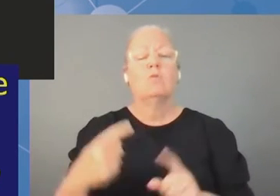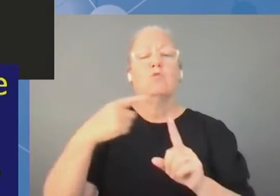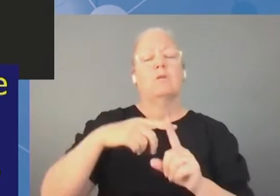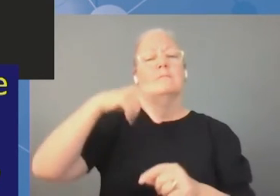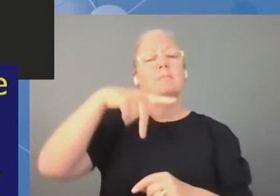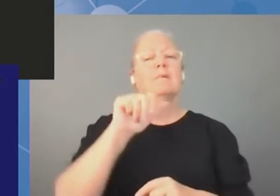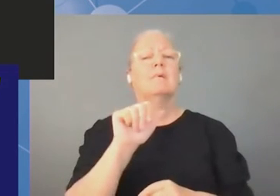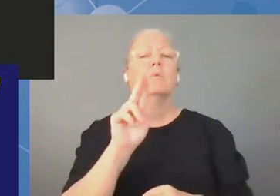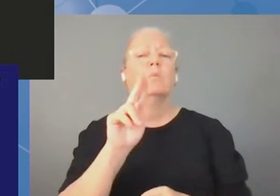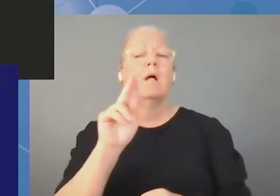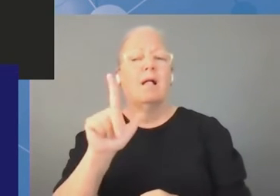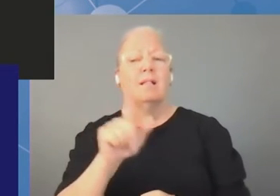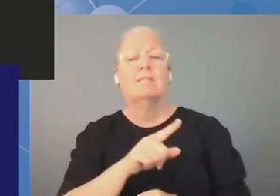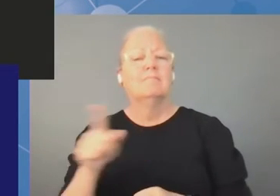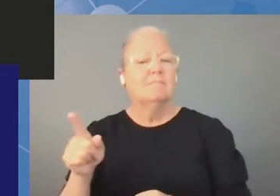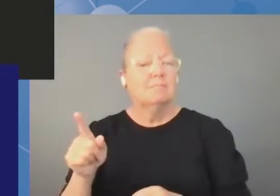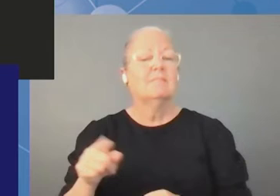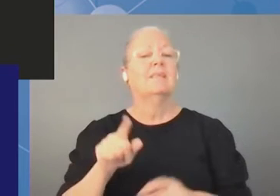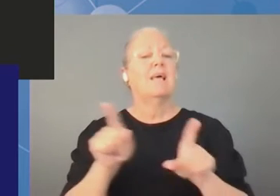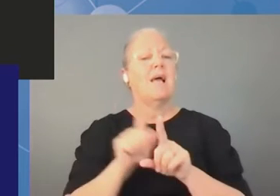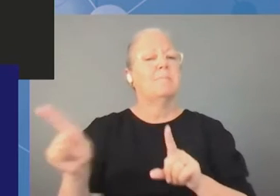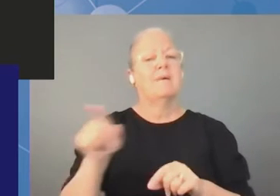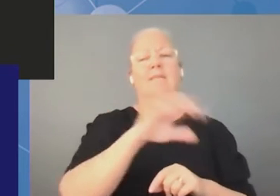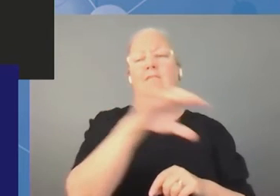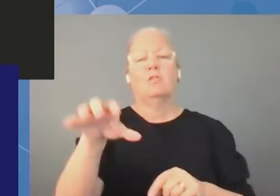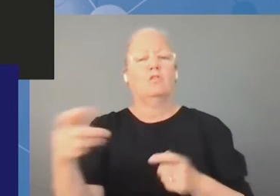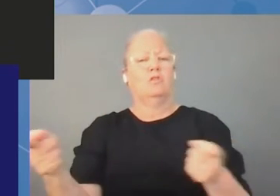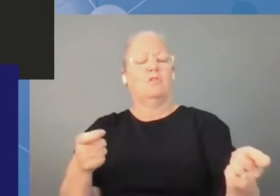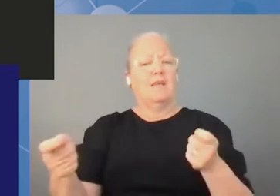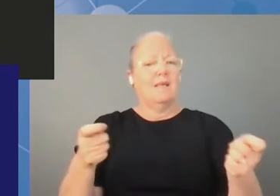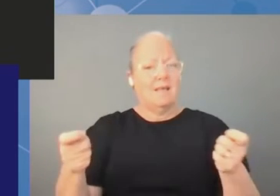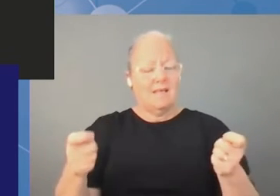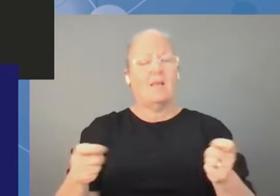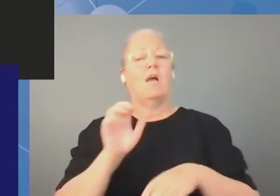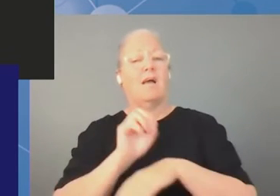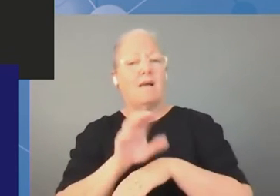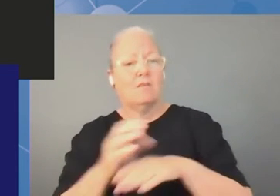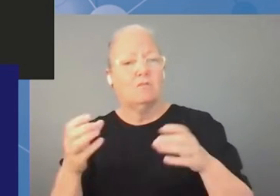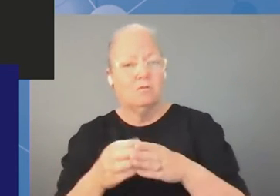por el secretario general de las Naciones Unidas. Y seguramente